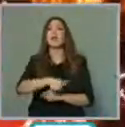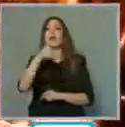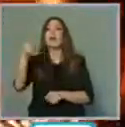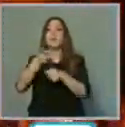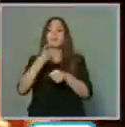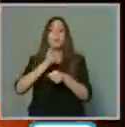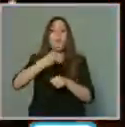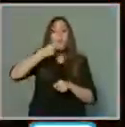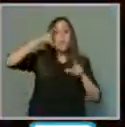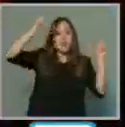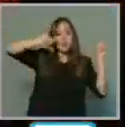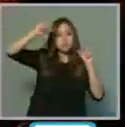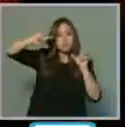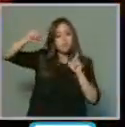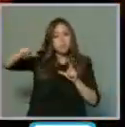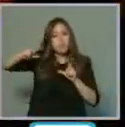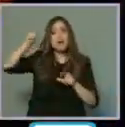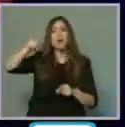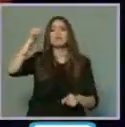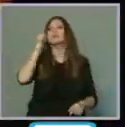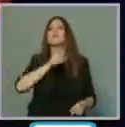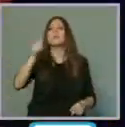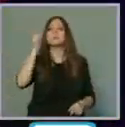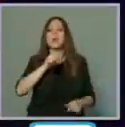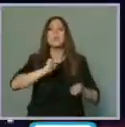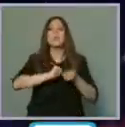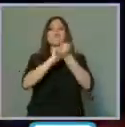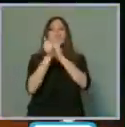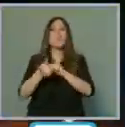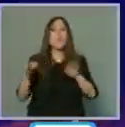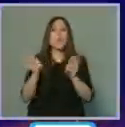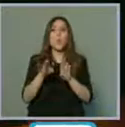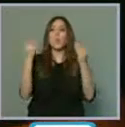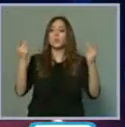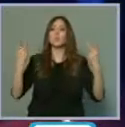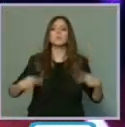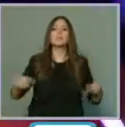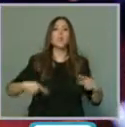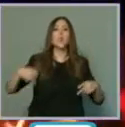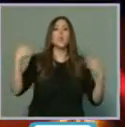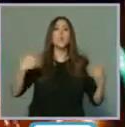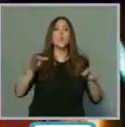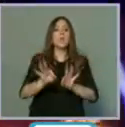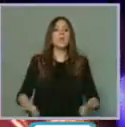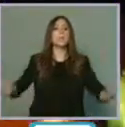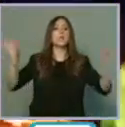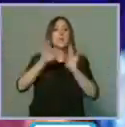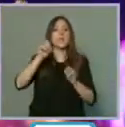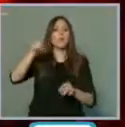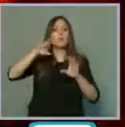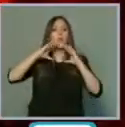fotógrafos. Se encargan de siempre tener a la crema innata de la comunidad y de los